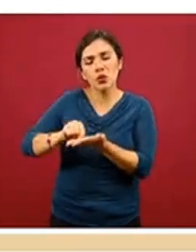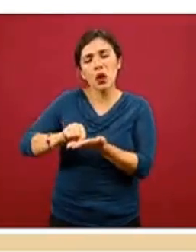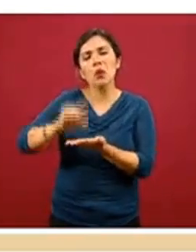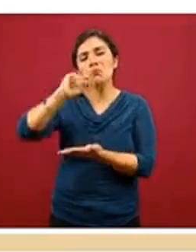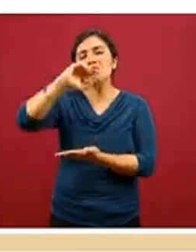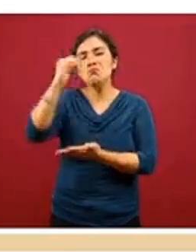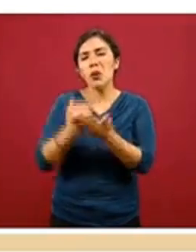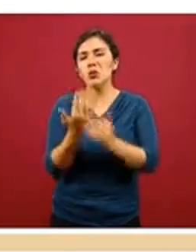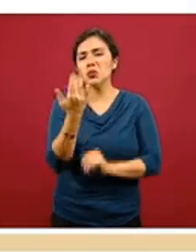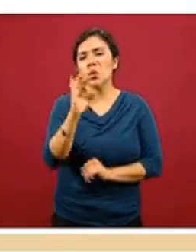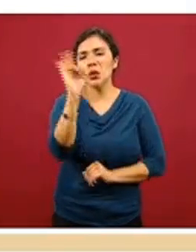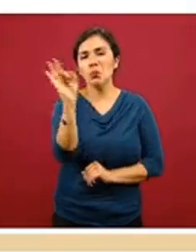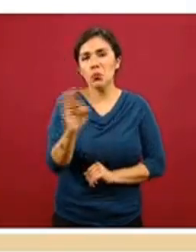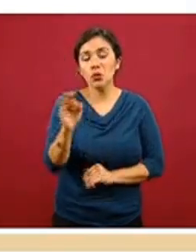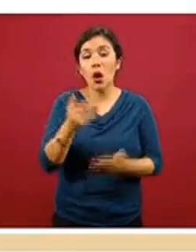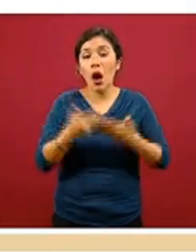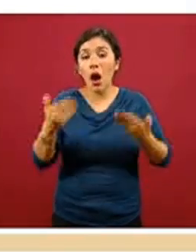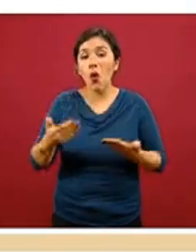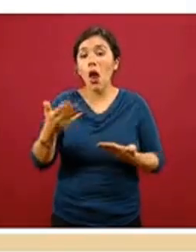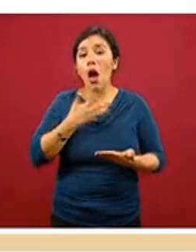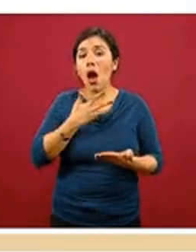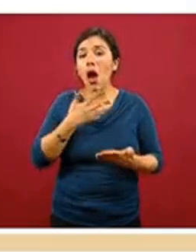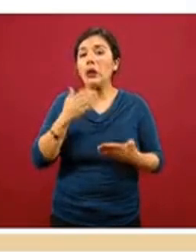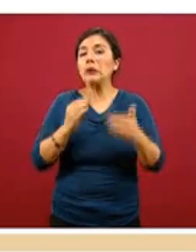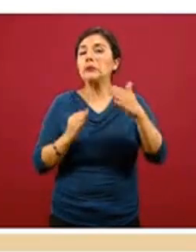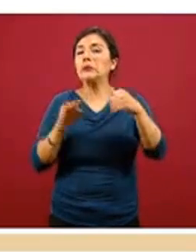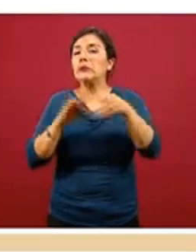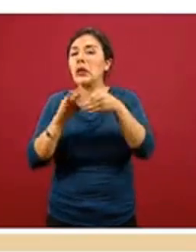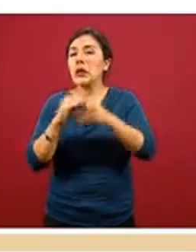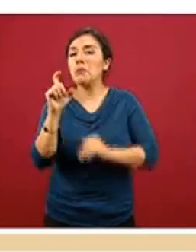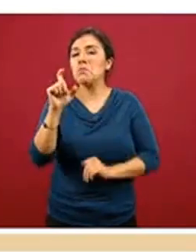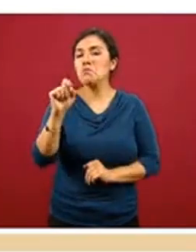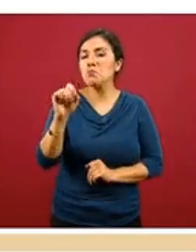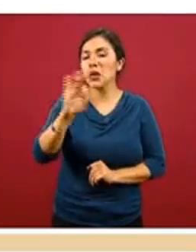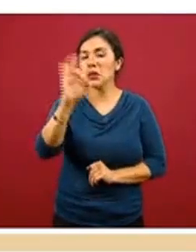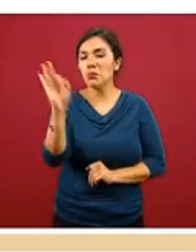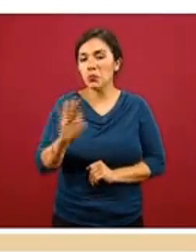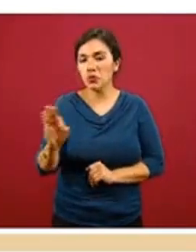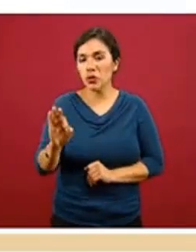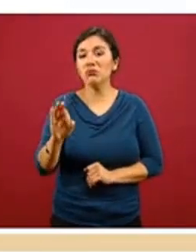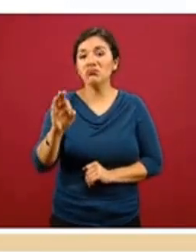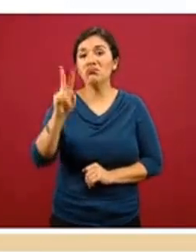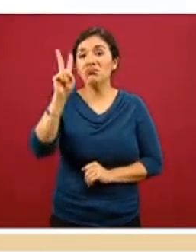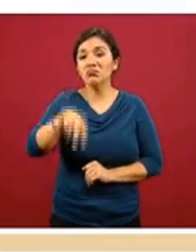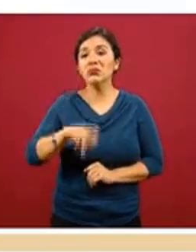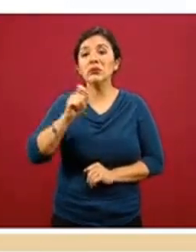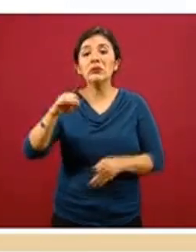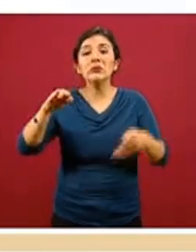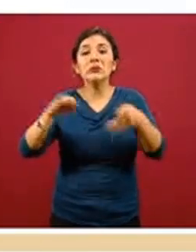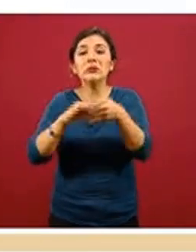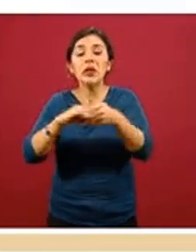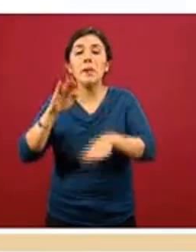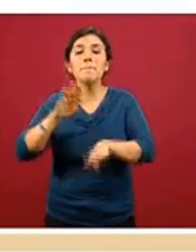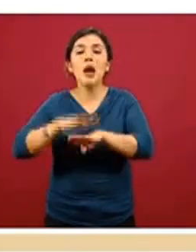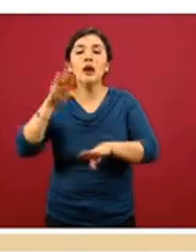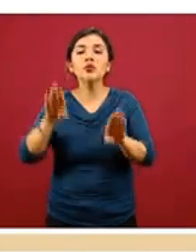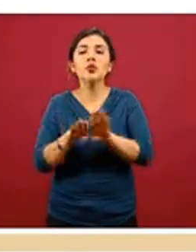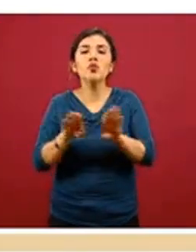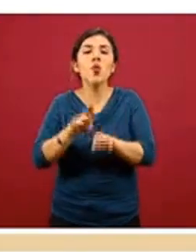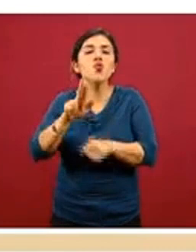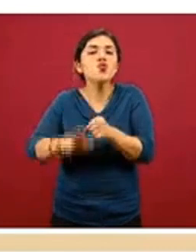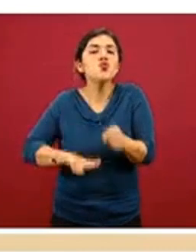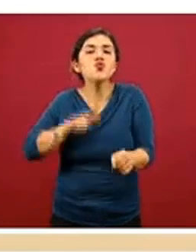menos del 50%, y ahorita estamos ya rayando el 20%. O sea, se están acercando a